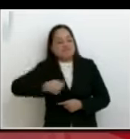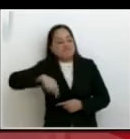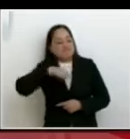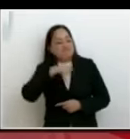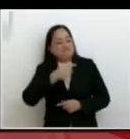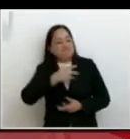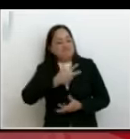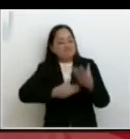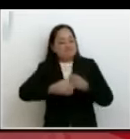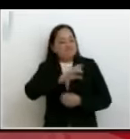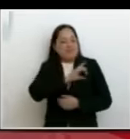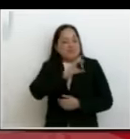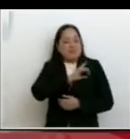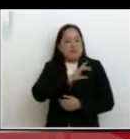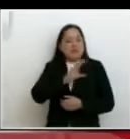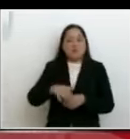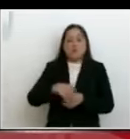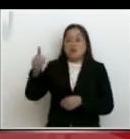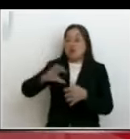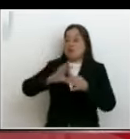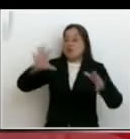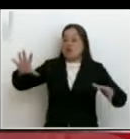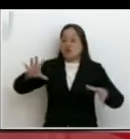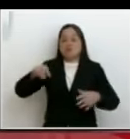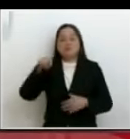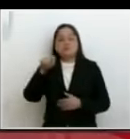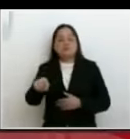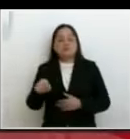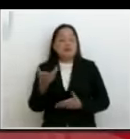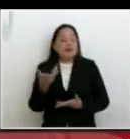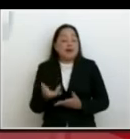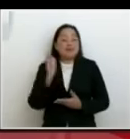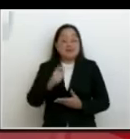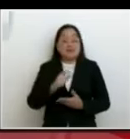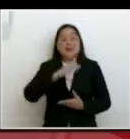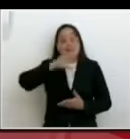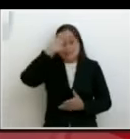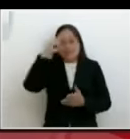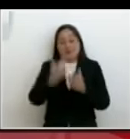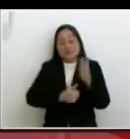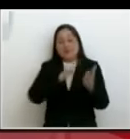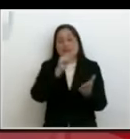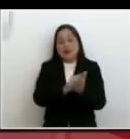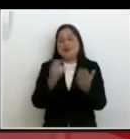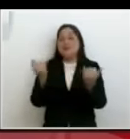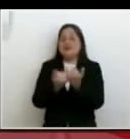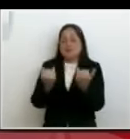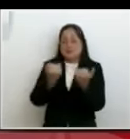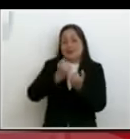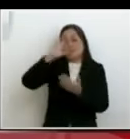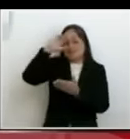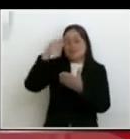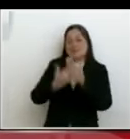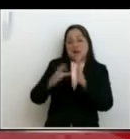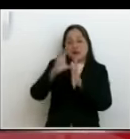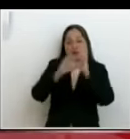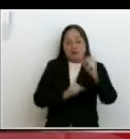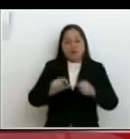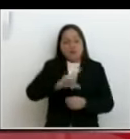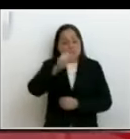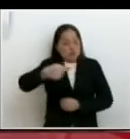supuesto desacato, que es ilegal y también inconstitucional. Y como no nos logró